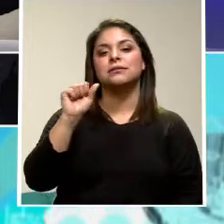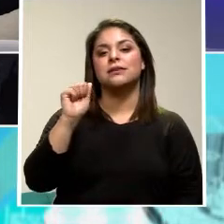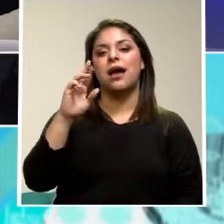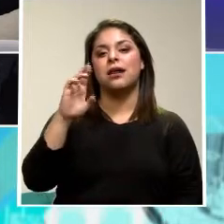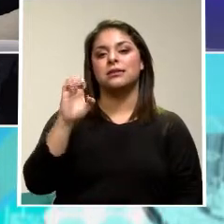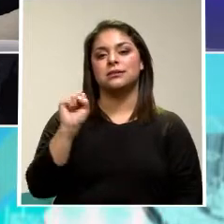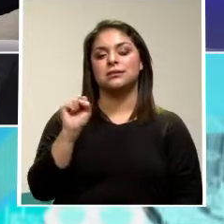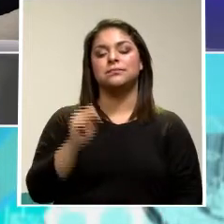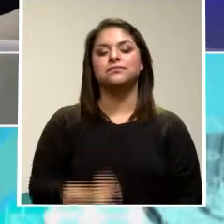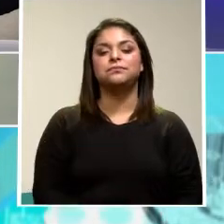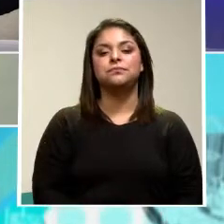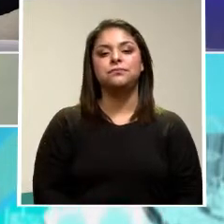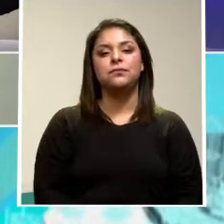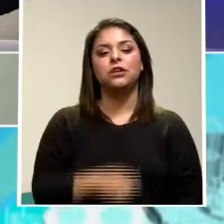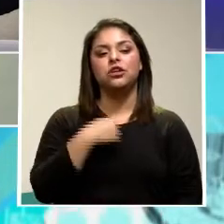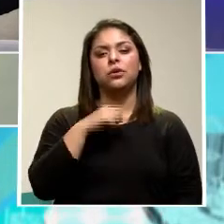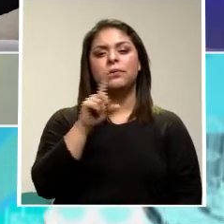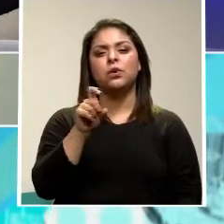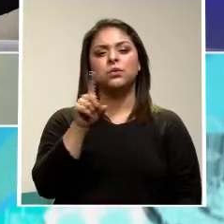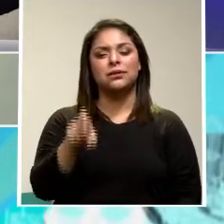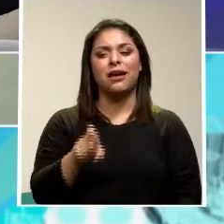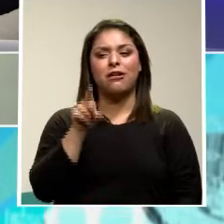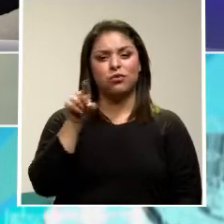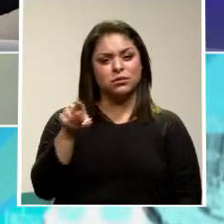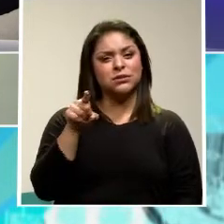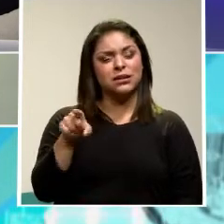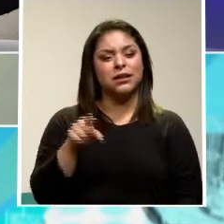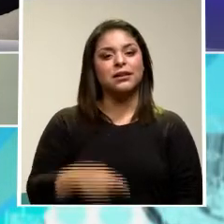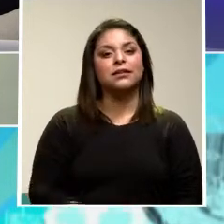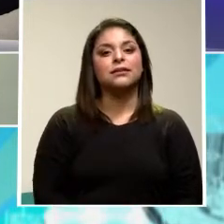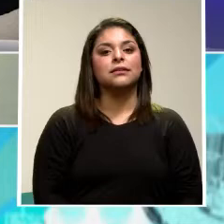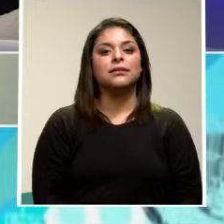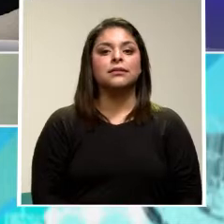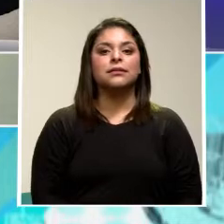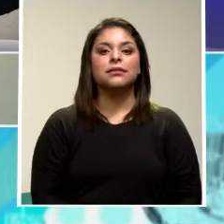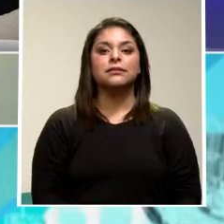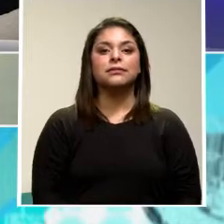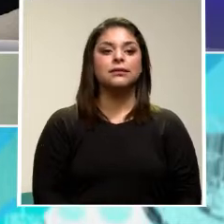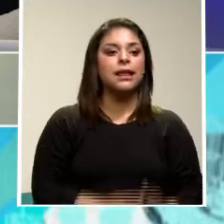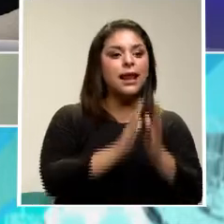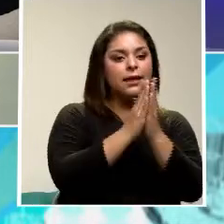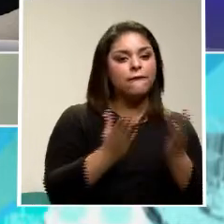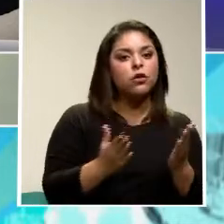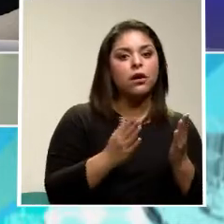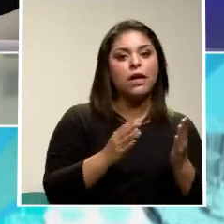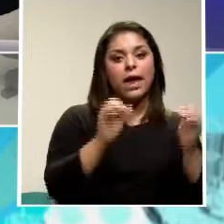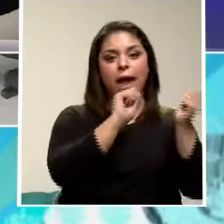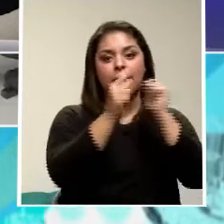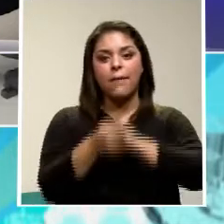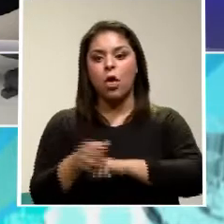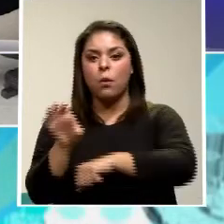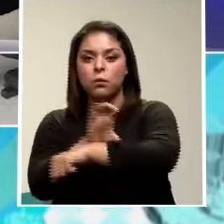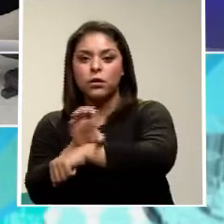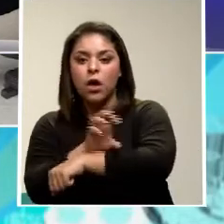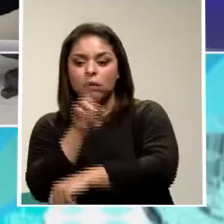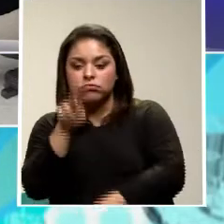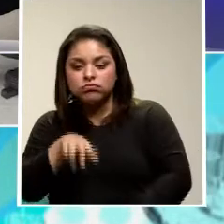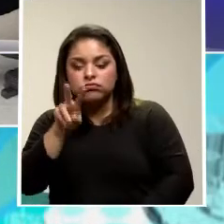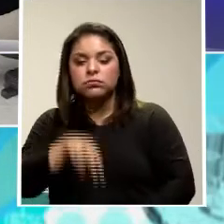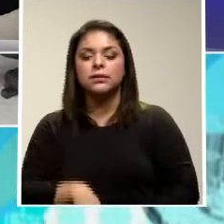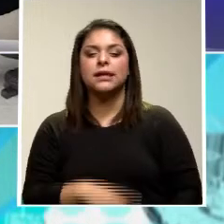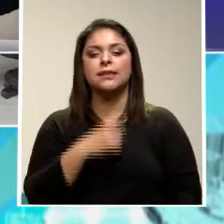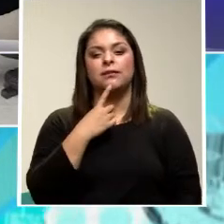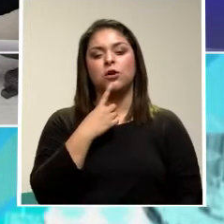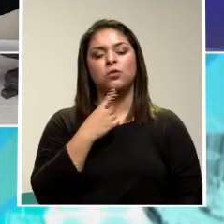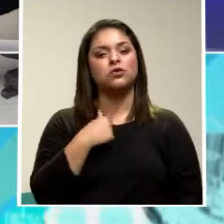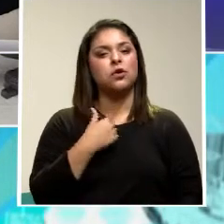y le preguntaba si él se había pasado a computadora. y vio y me decía